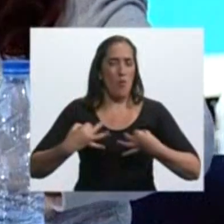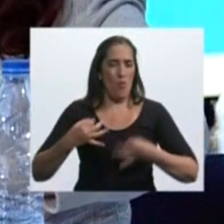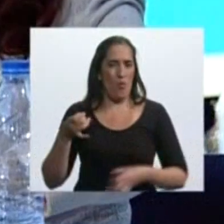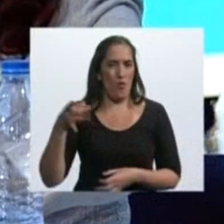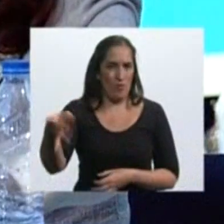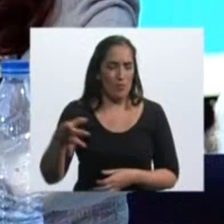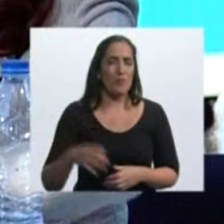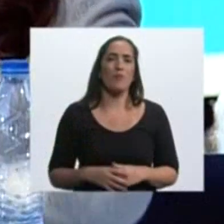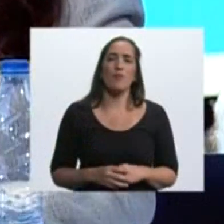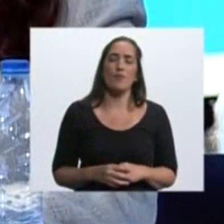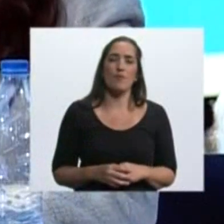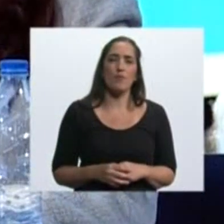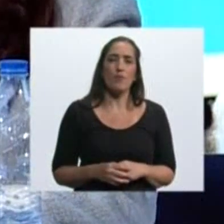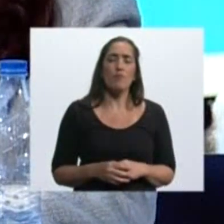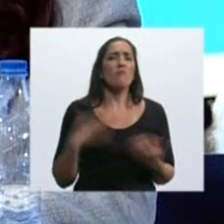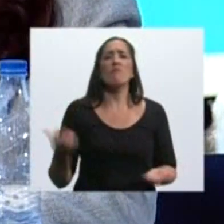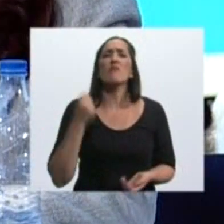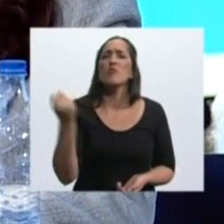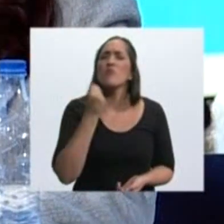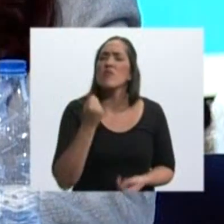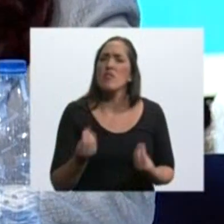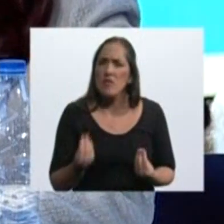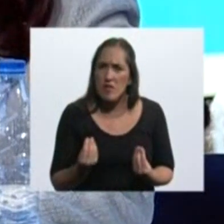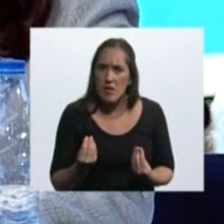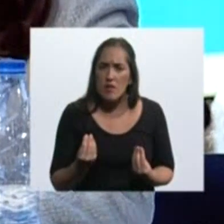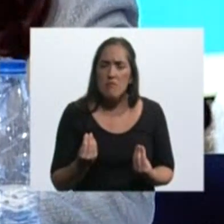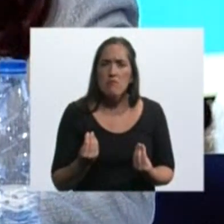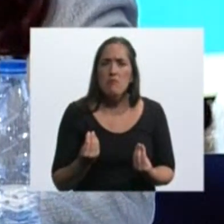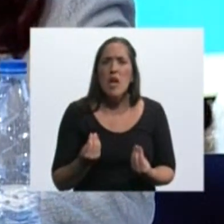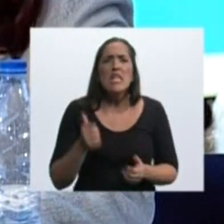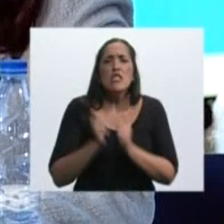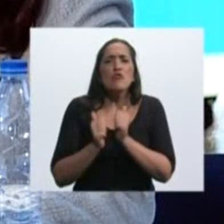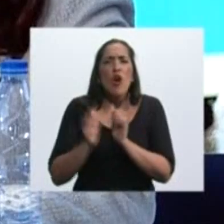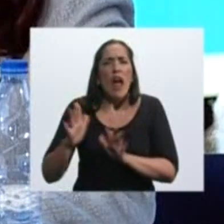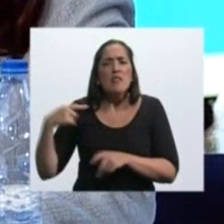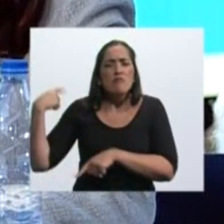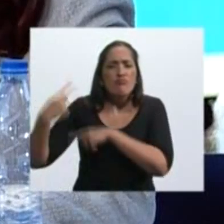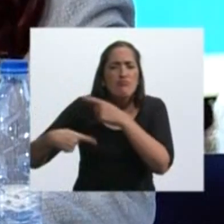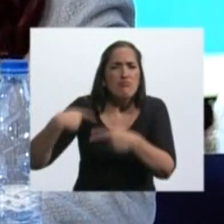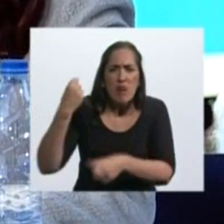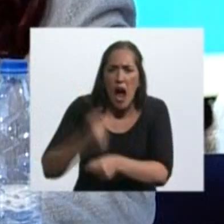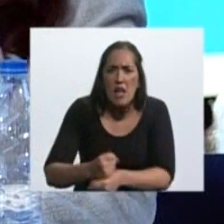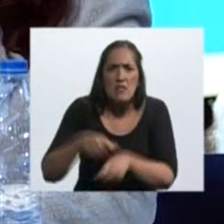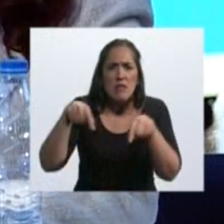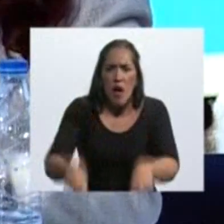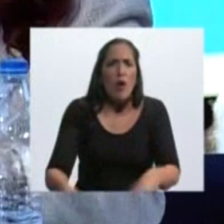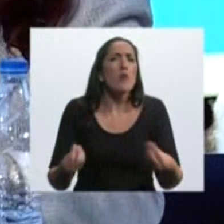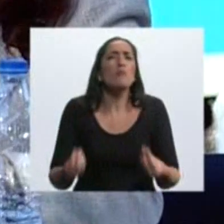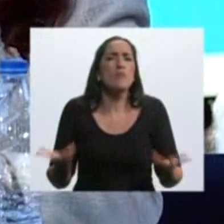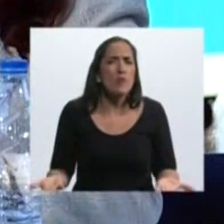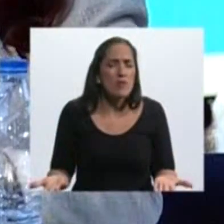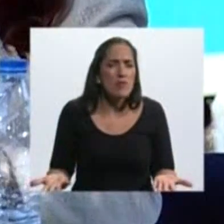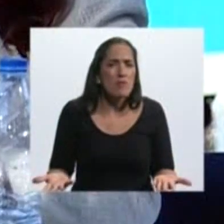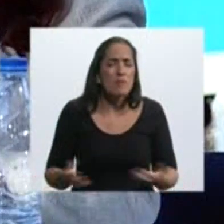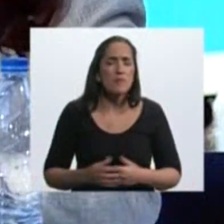Pero lo que es importante es saber por qué pasó esta historia, por qué llegamos a este punto. En el